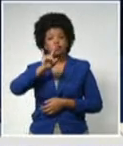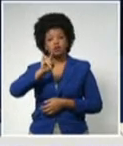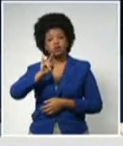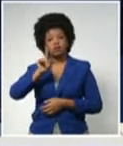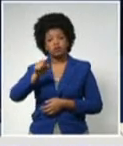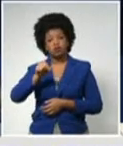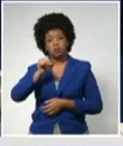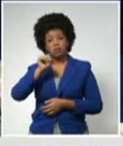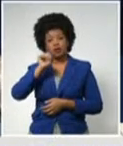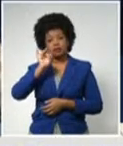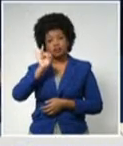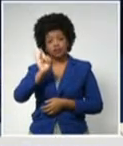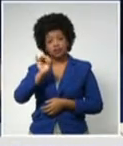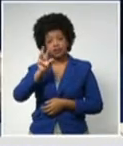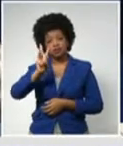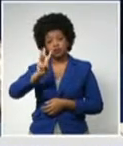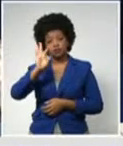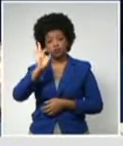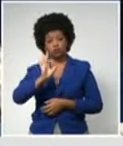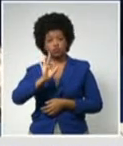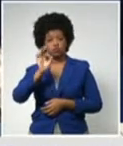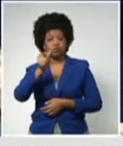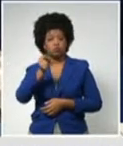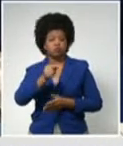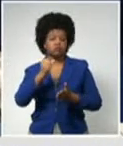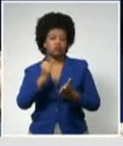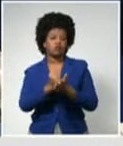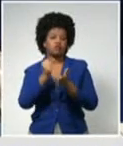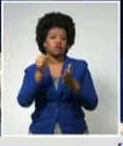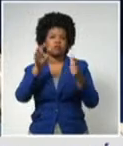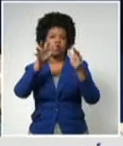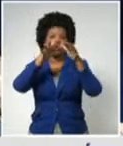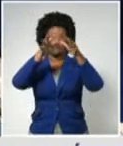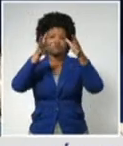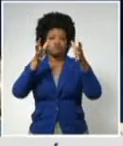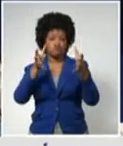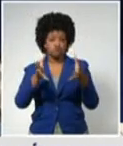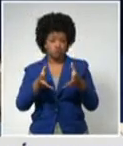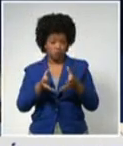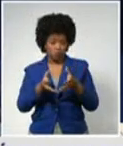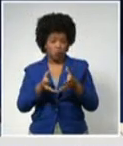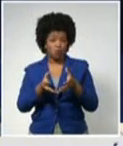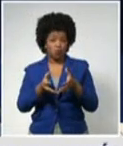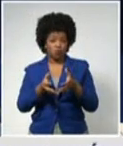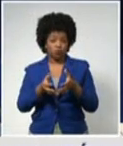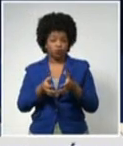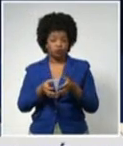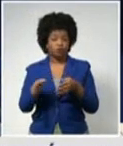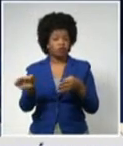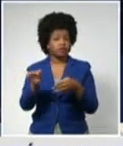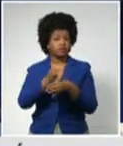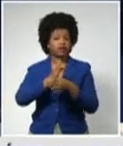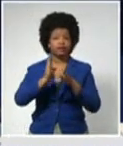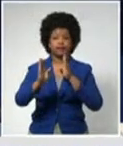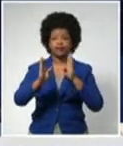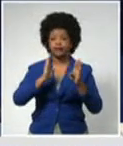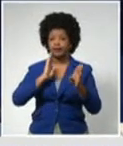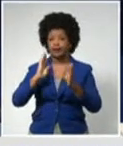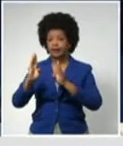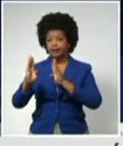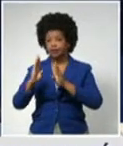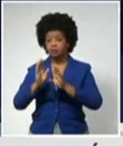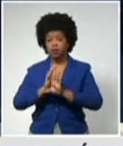49,73% de los casos confirmados en todo el mundo, en todas las etapas. Como ustedes ven, ya está